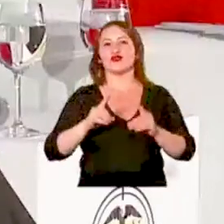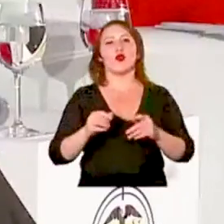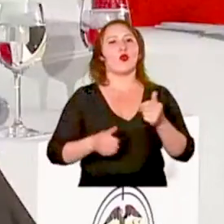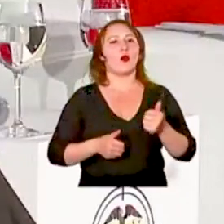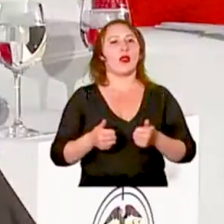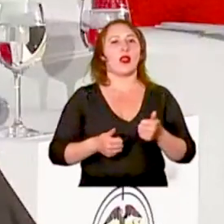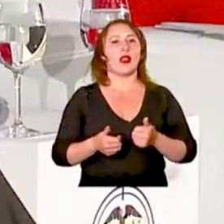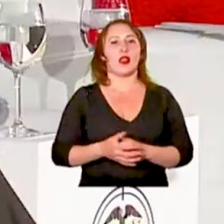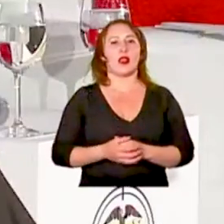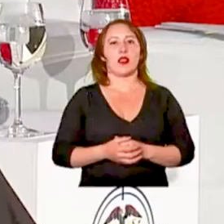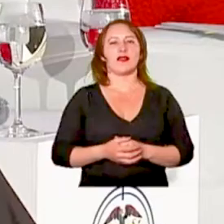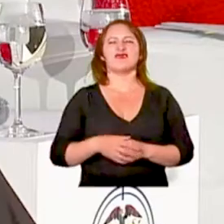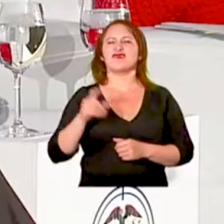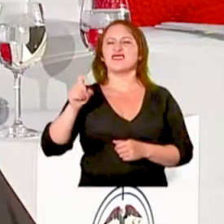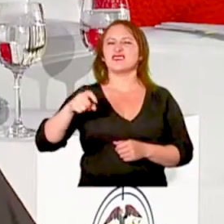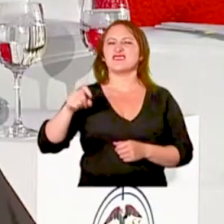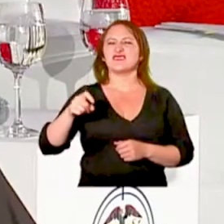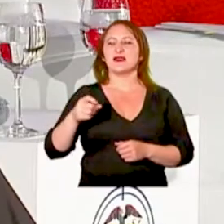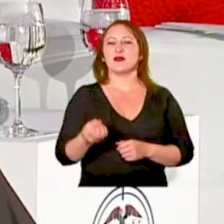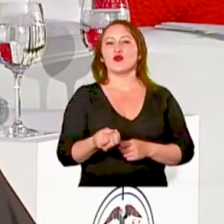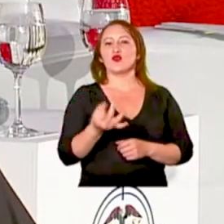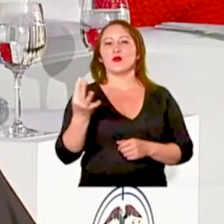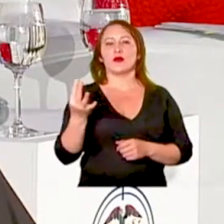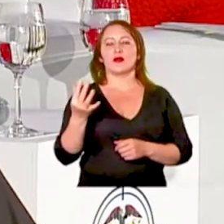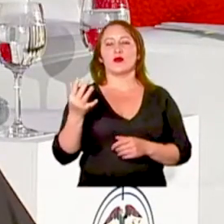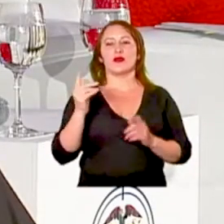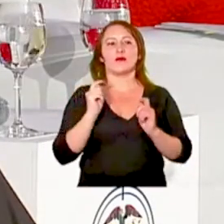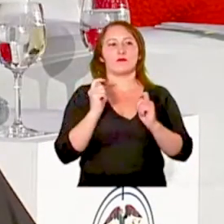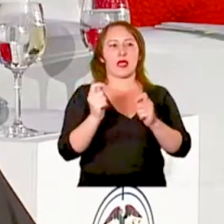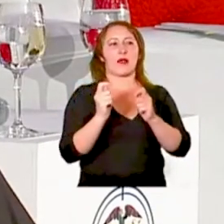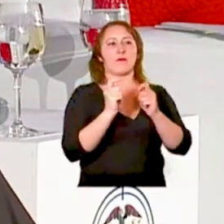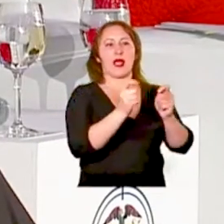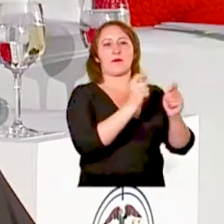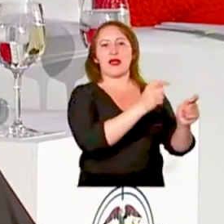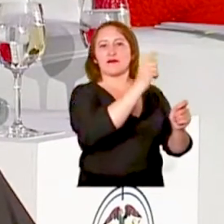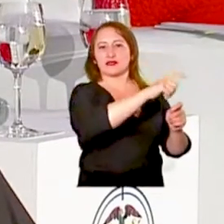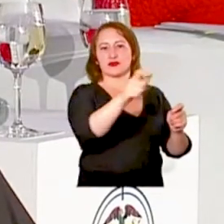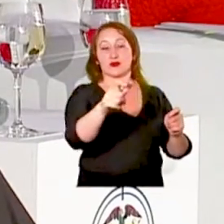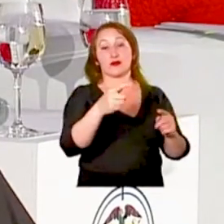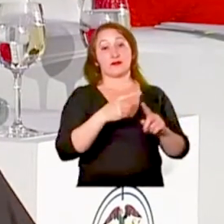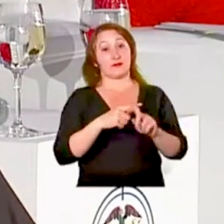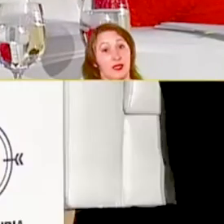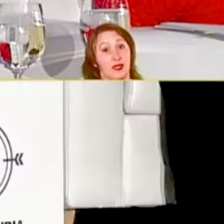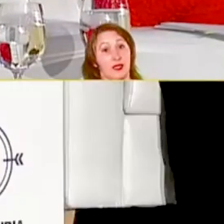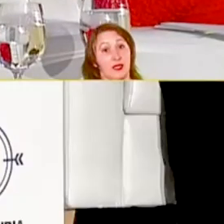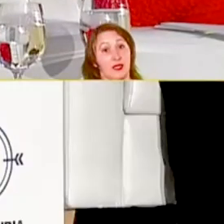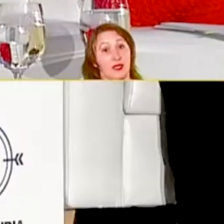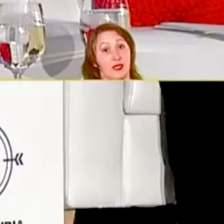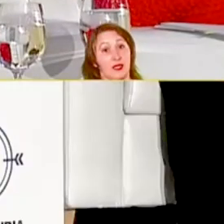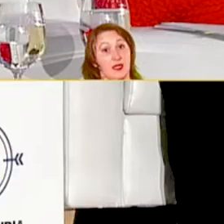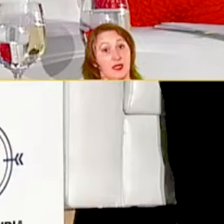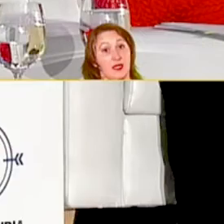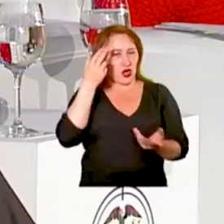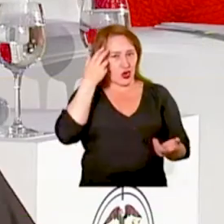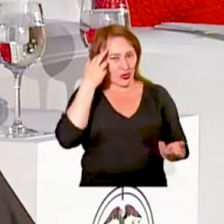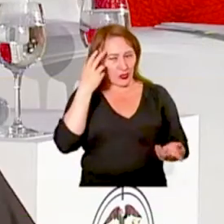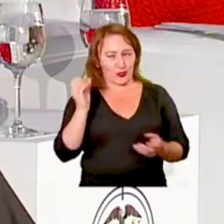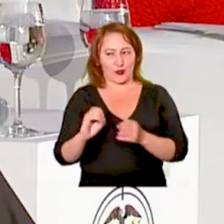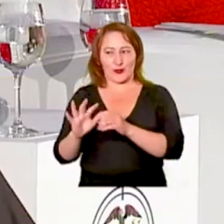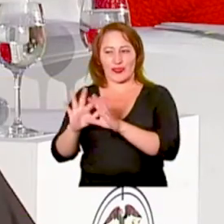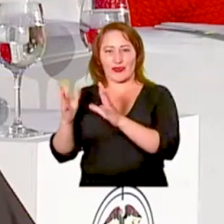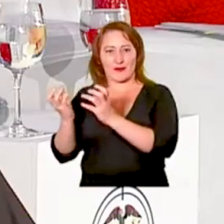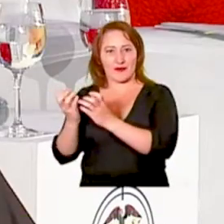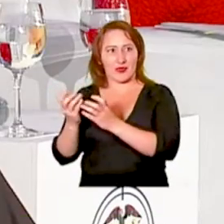de que se necesitaba un número determinado de cargos, pero le dijo a la procuradora, por razones,